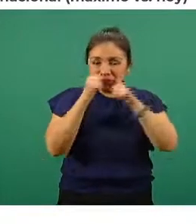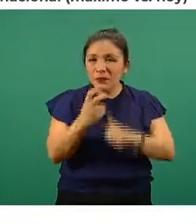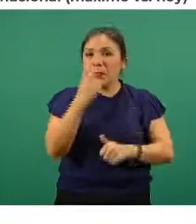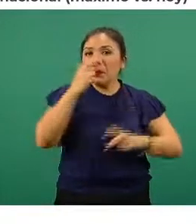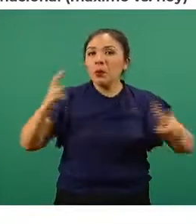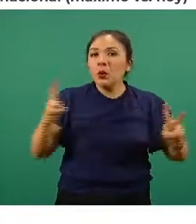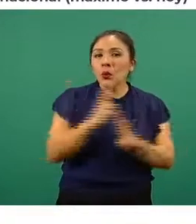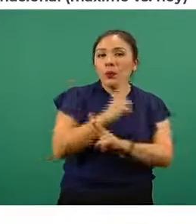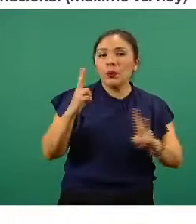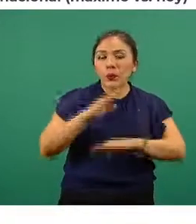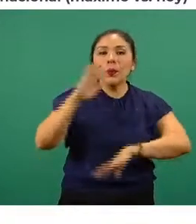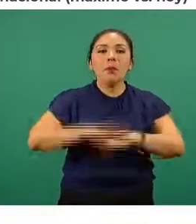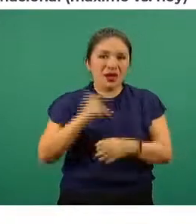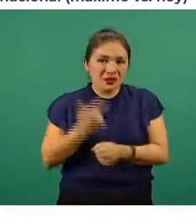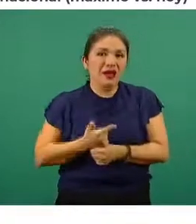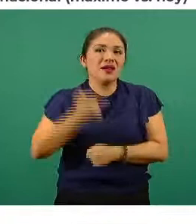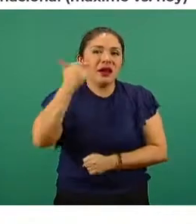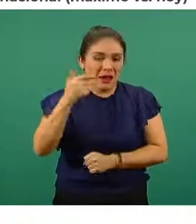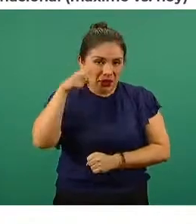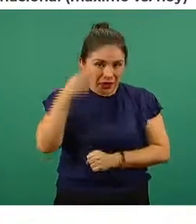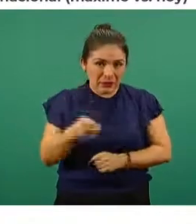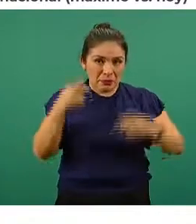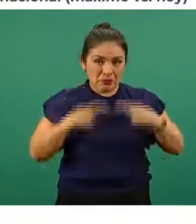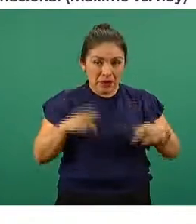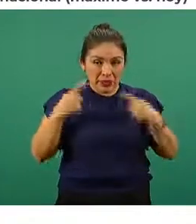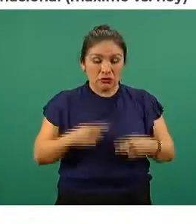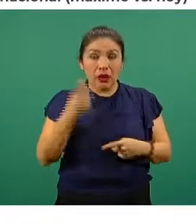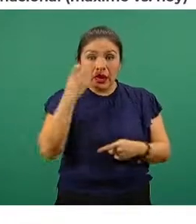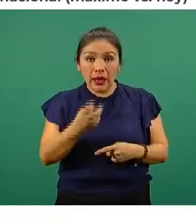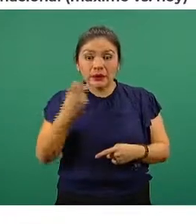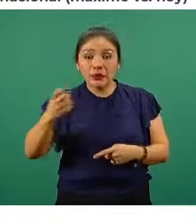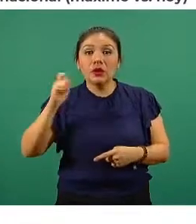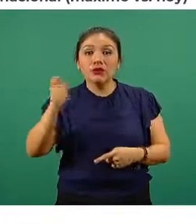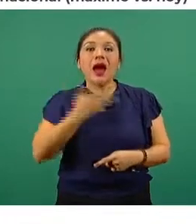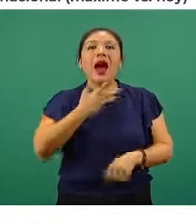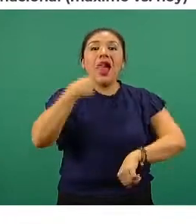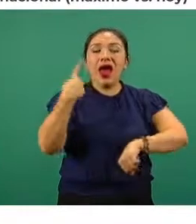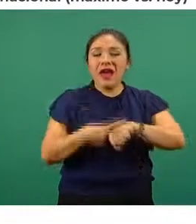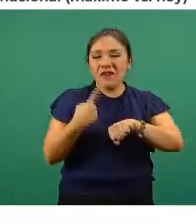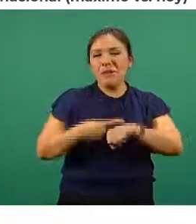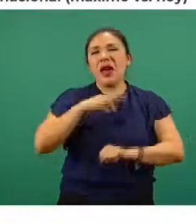o de un respirador mecánico, son las personas que tienen